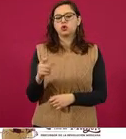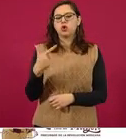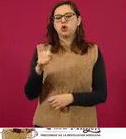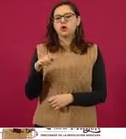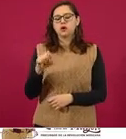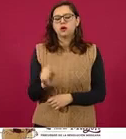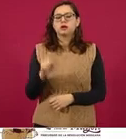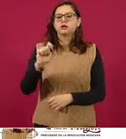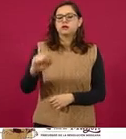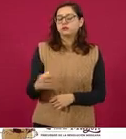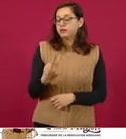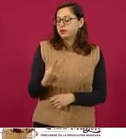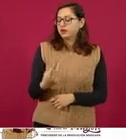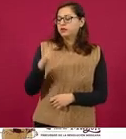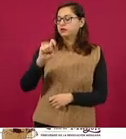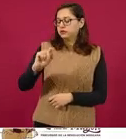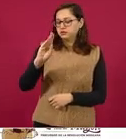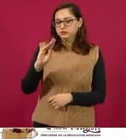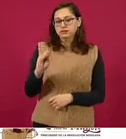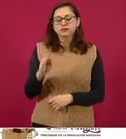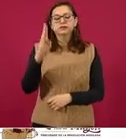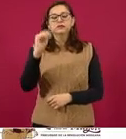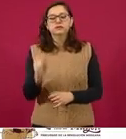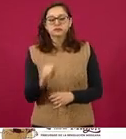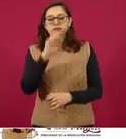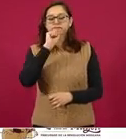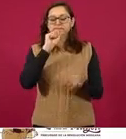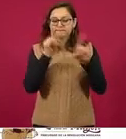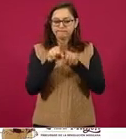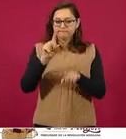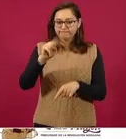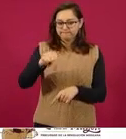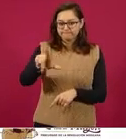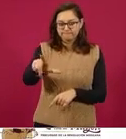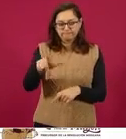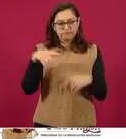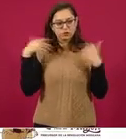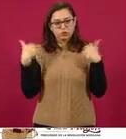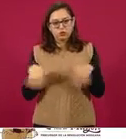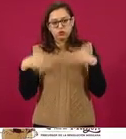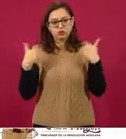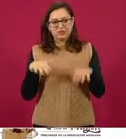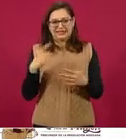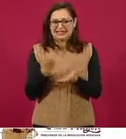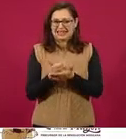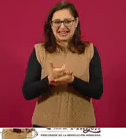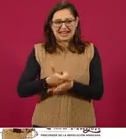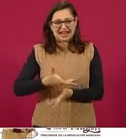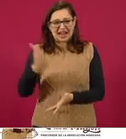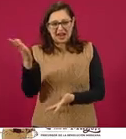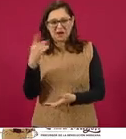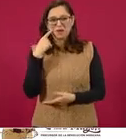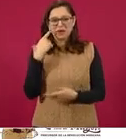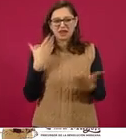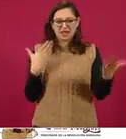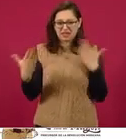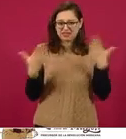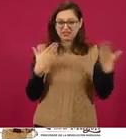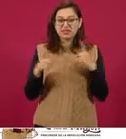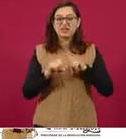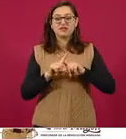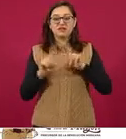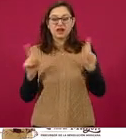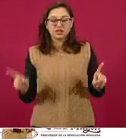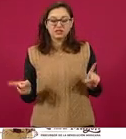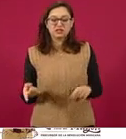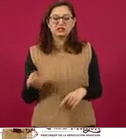Oxogas en Juárez, en Nuevo León, de las opciones más caras. Vean la gran diferencia, más de 4 pesos de